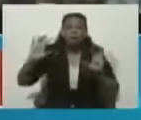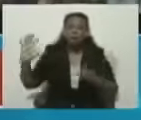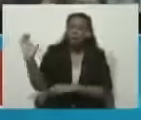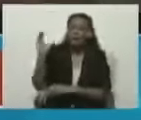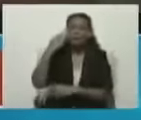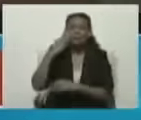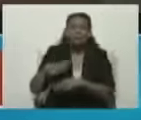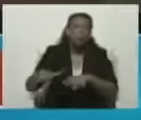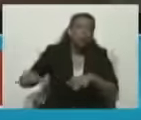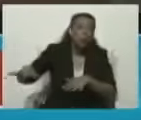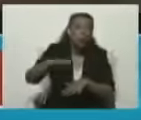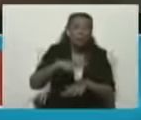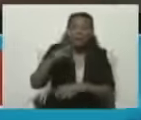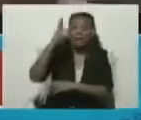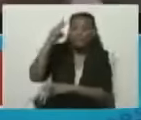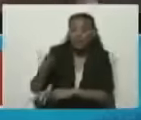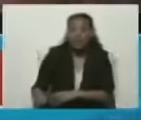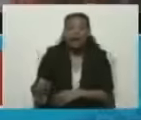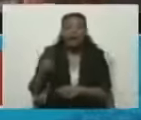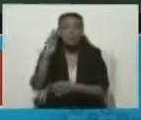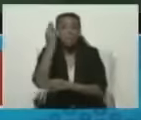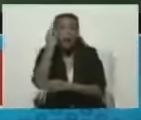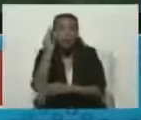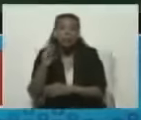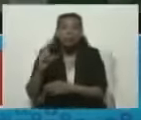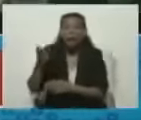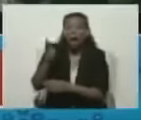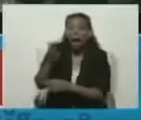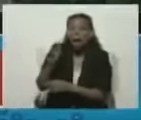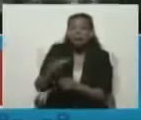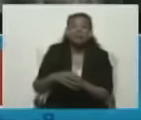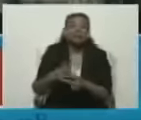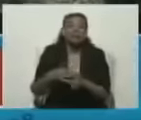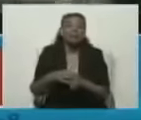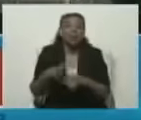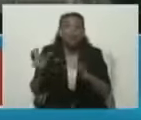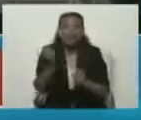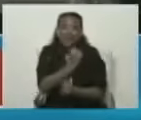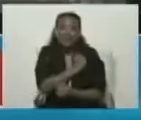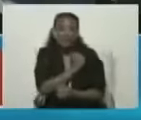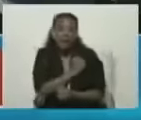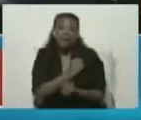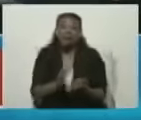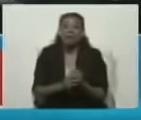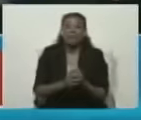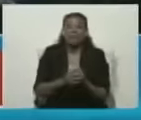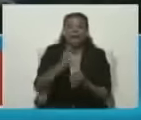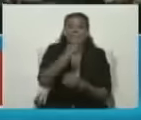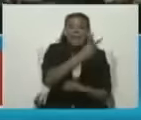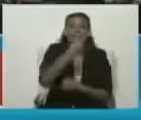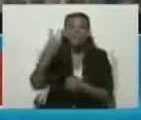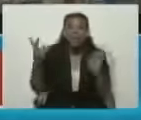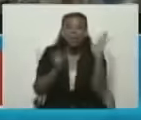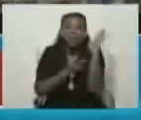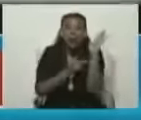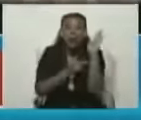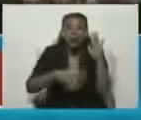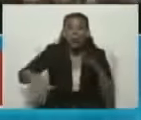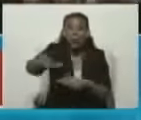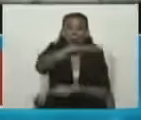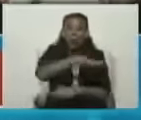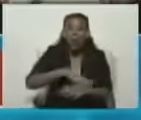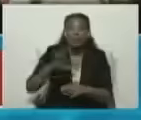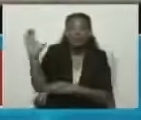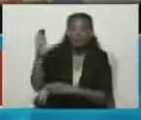Caracas, desde Petare, desde Baruta, desde Latillo, desde el municipio Chacao, desde las 22 parroquias del